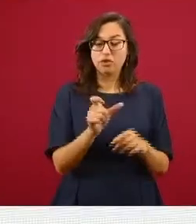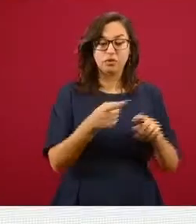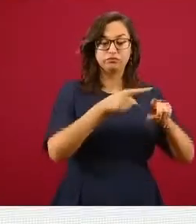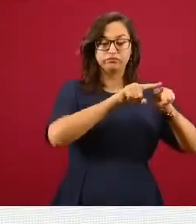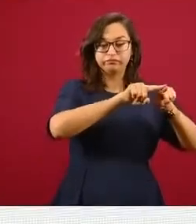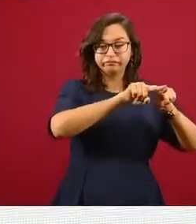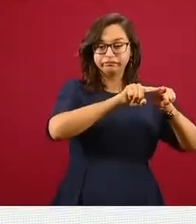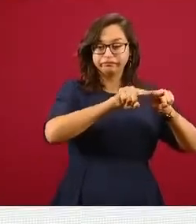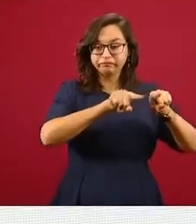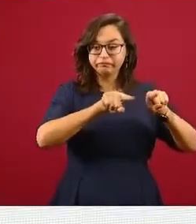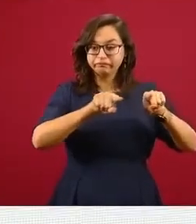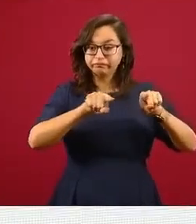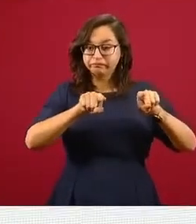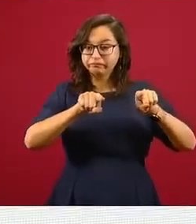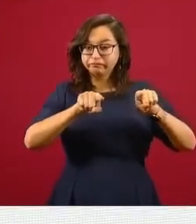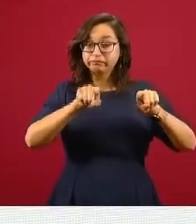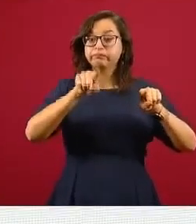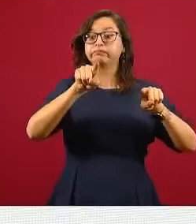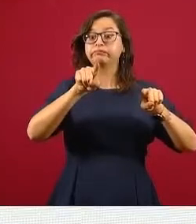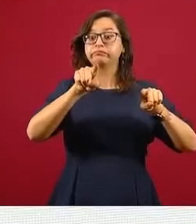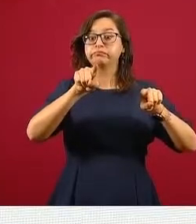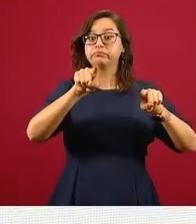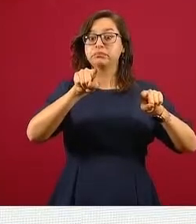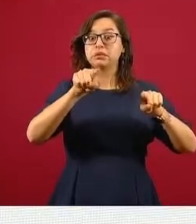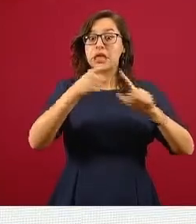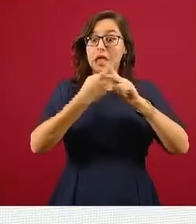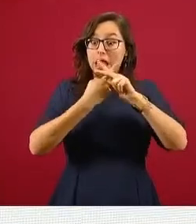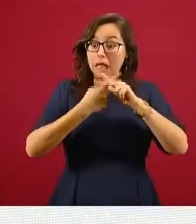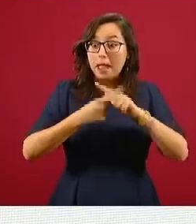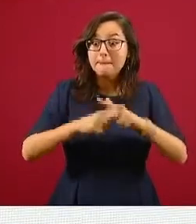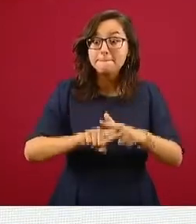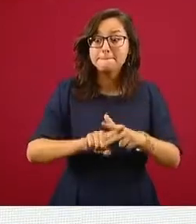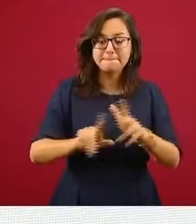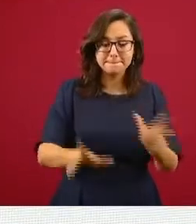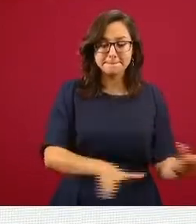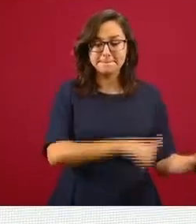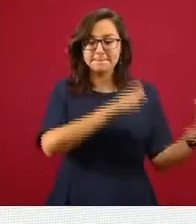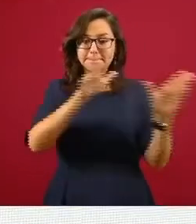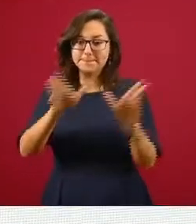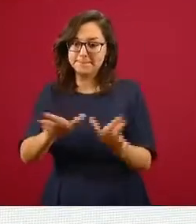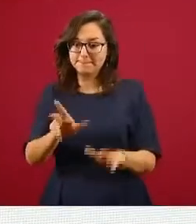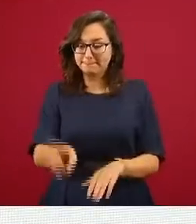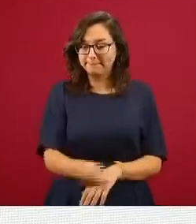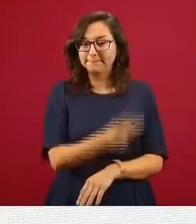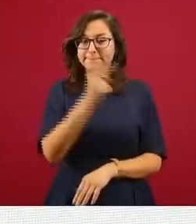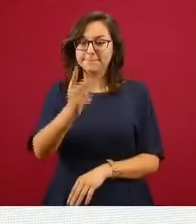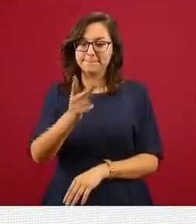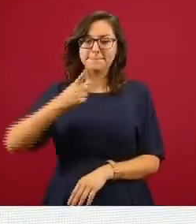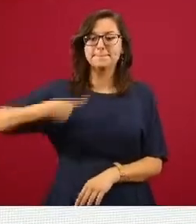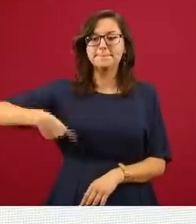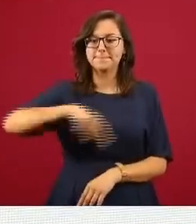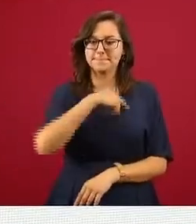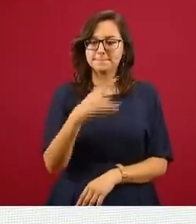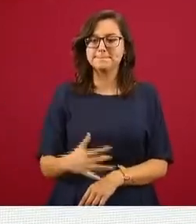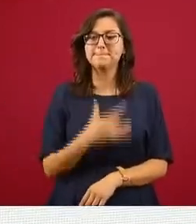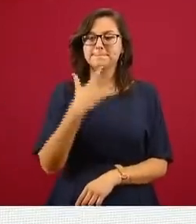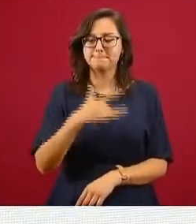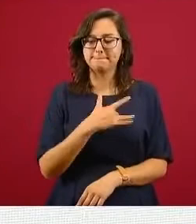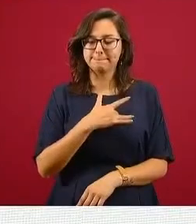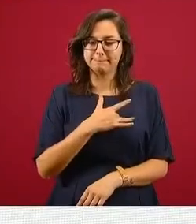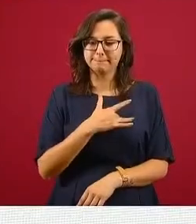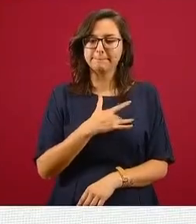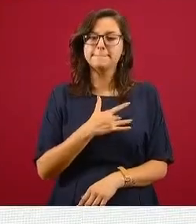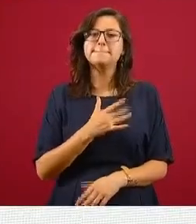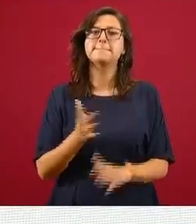y cambiamos la fase de respuesta, consideramos que aquí